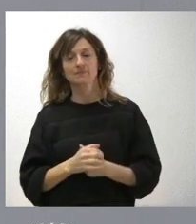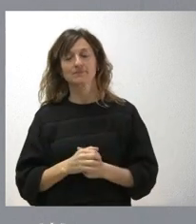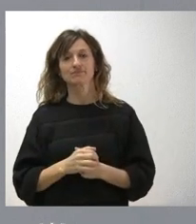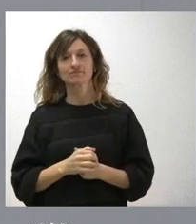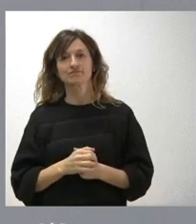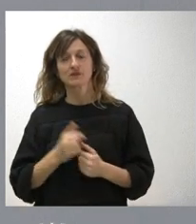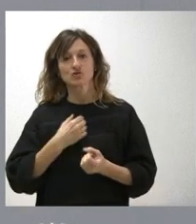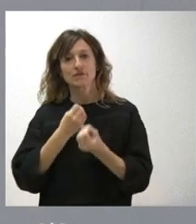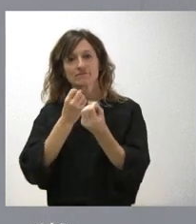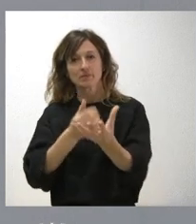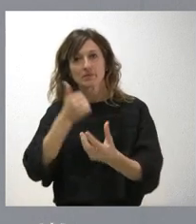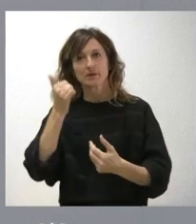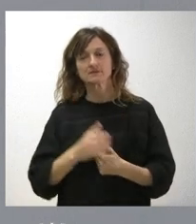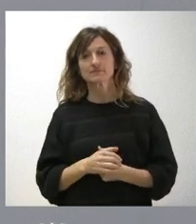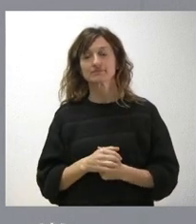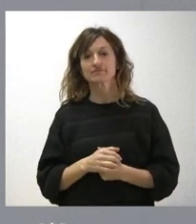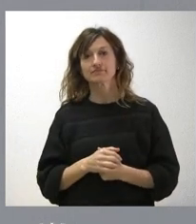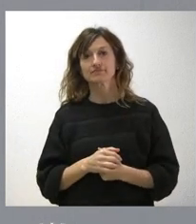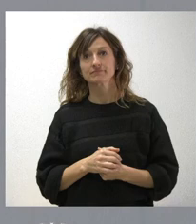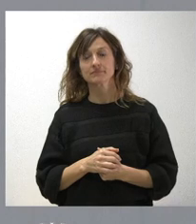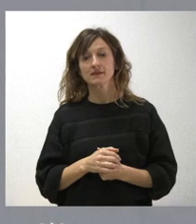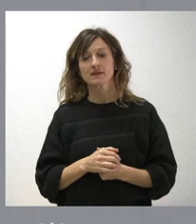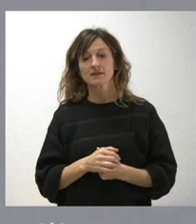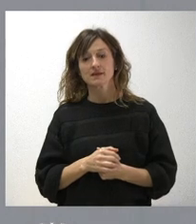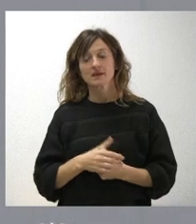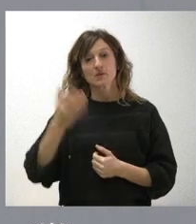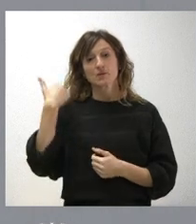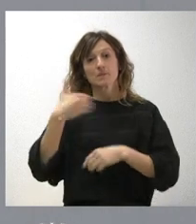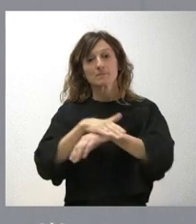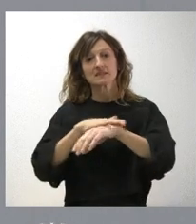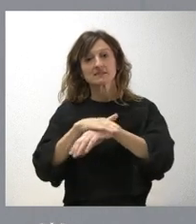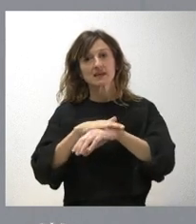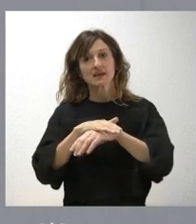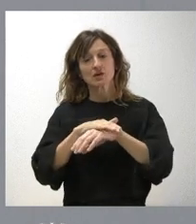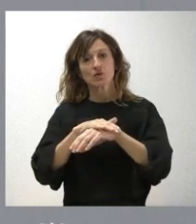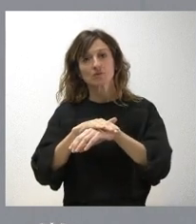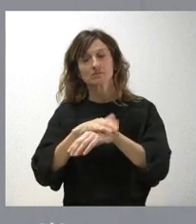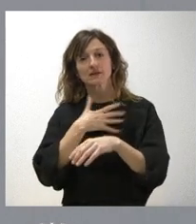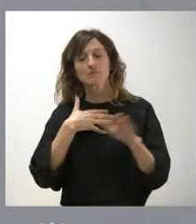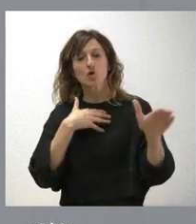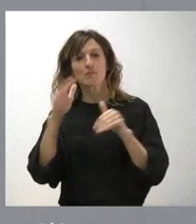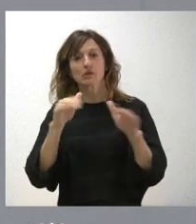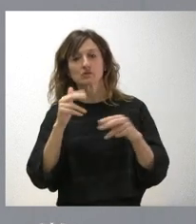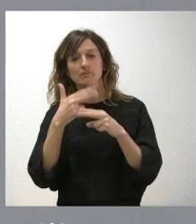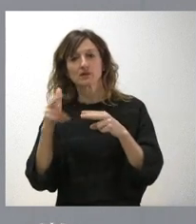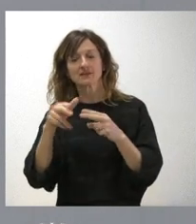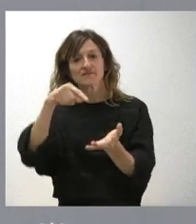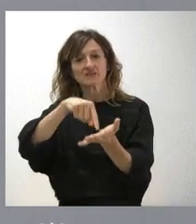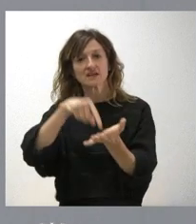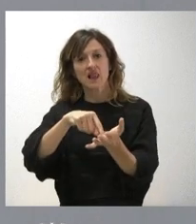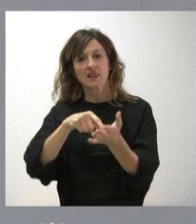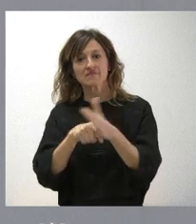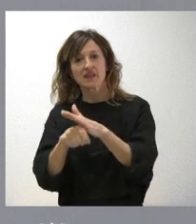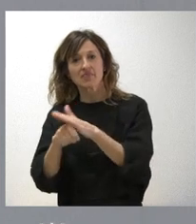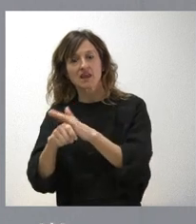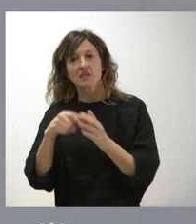daremos más información en relación con esto nosotros nos dirijimos en su momento al ministerio pidiendo la convocatoria del Consejo de política fiscal y financiera creo que lo hemos hecho un